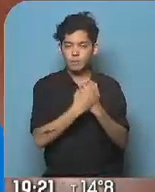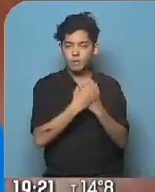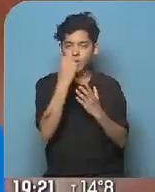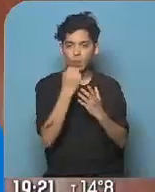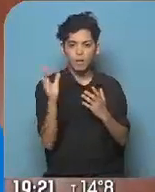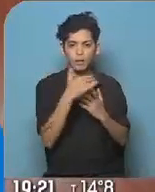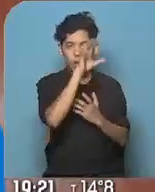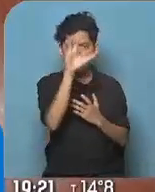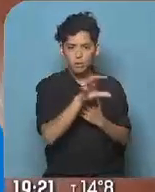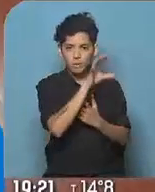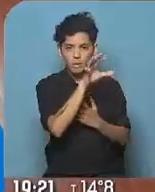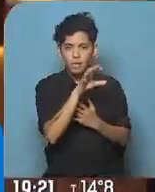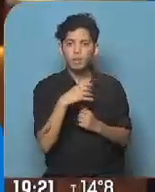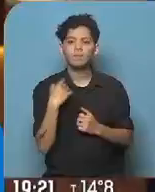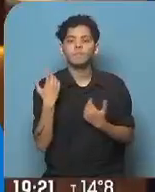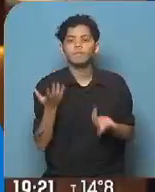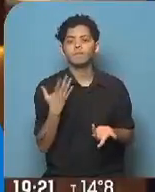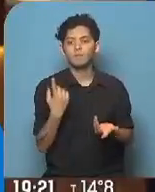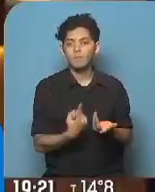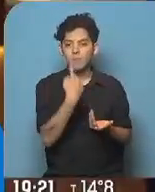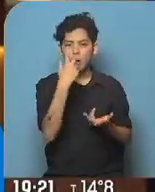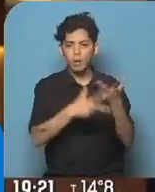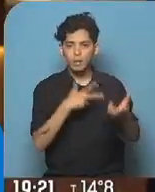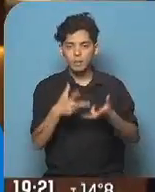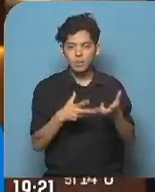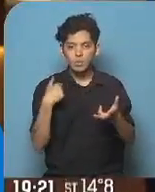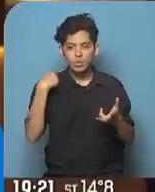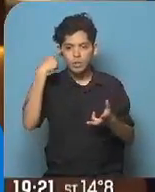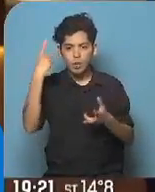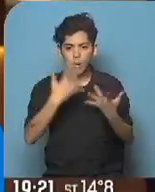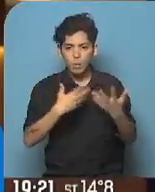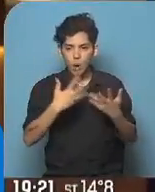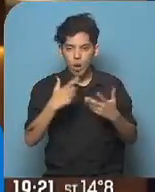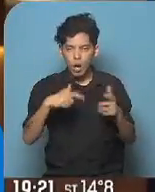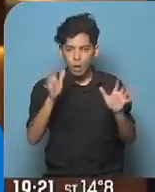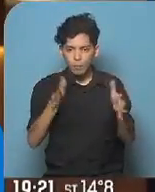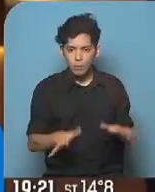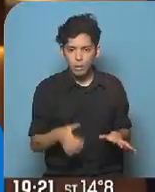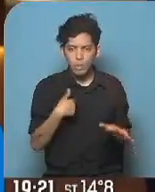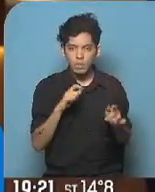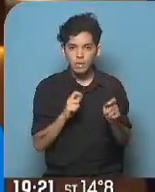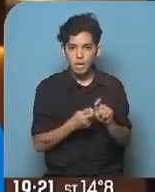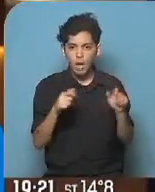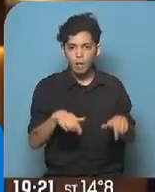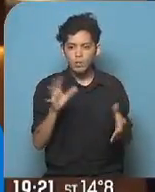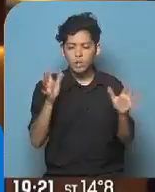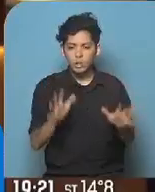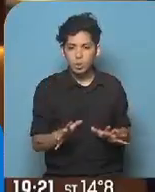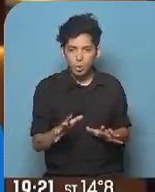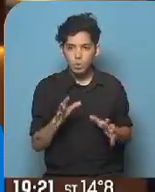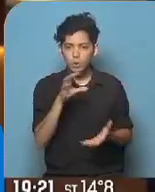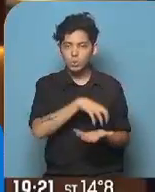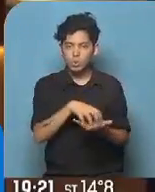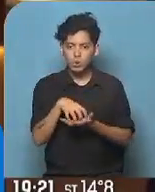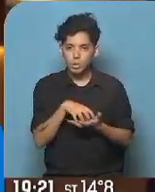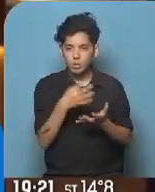provincias mira lo primero que hay que decir es que supongo que el presupuesto que está elaborado con este cambio de estructura tiene que